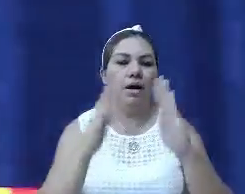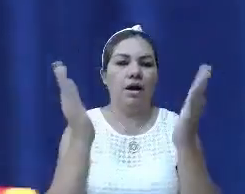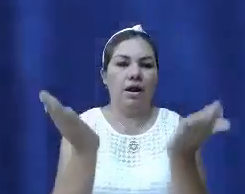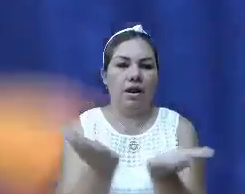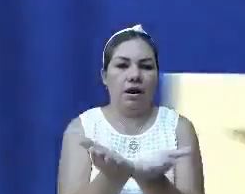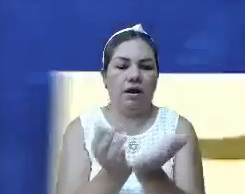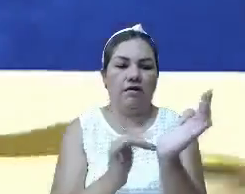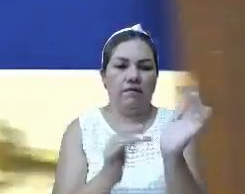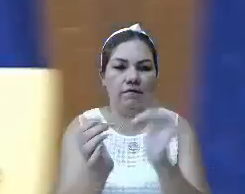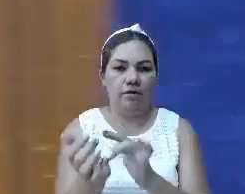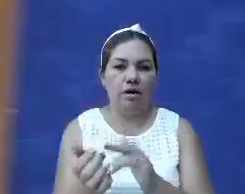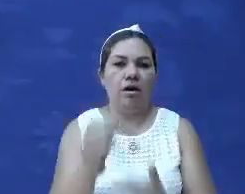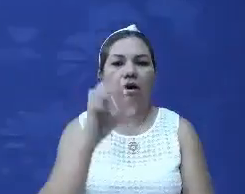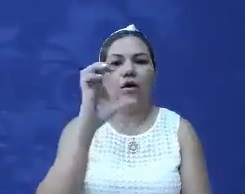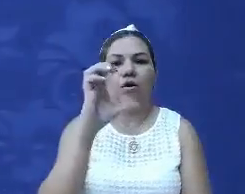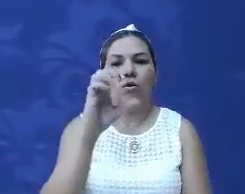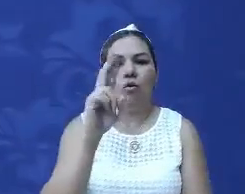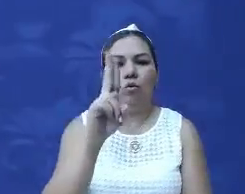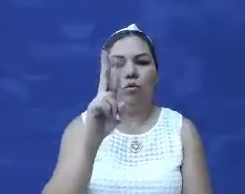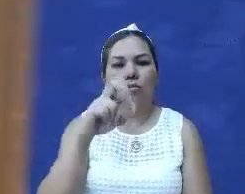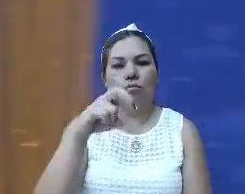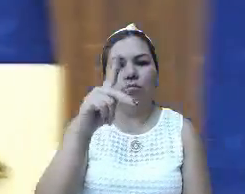palabra?